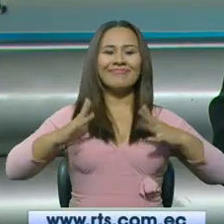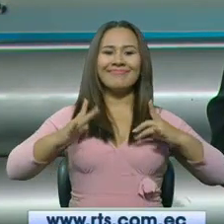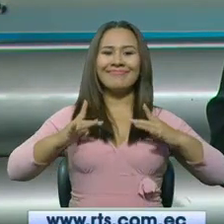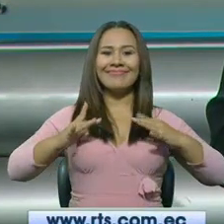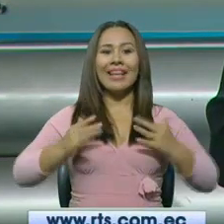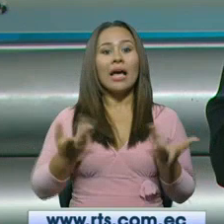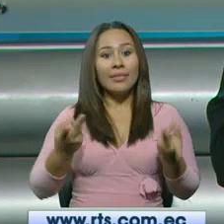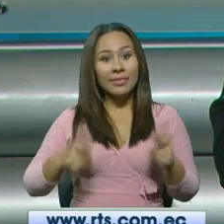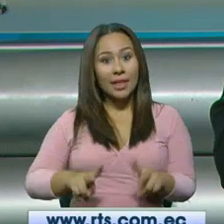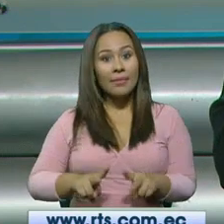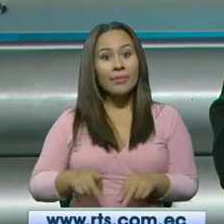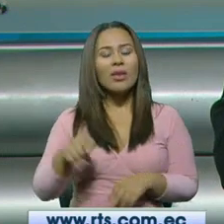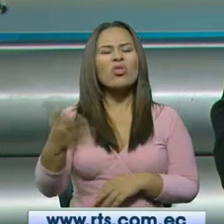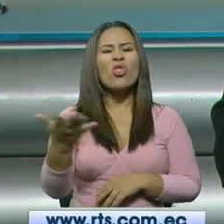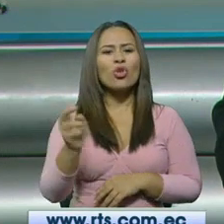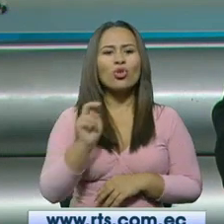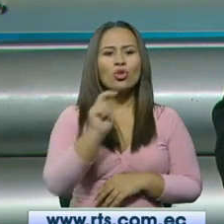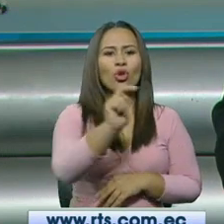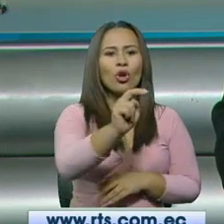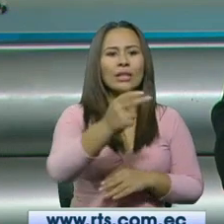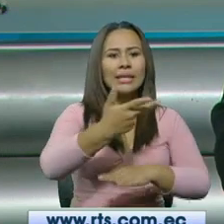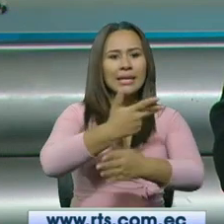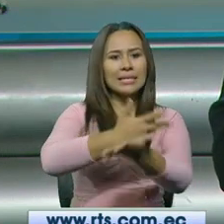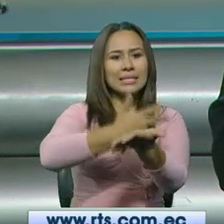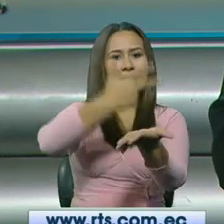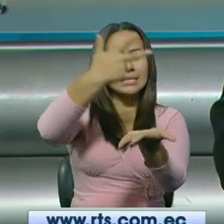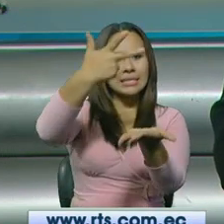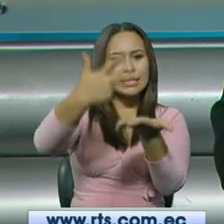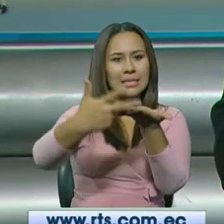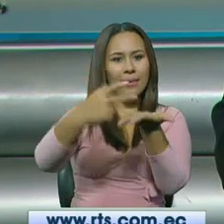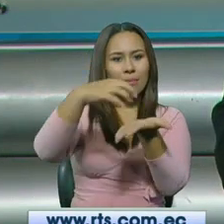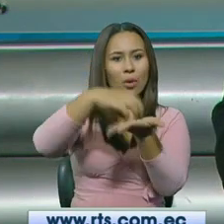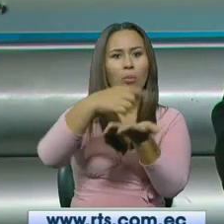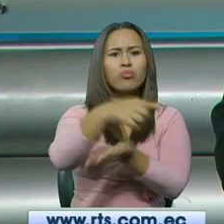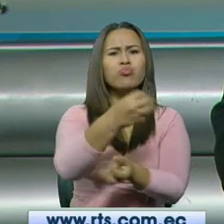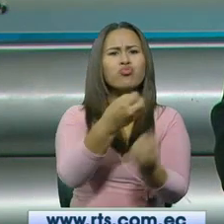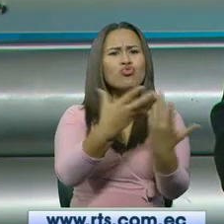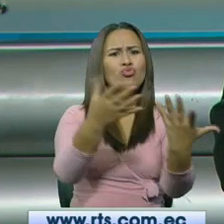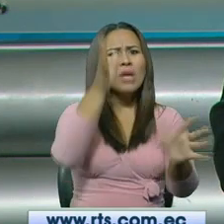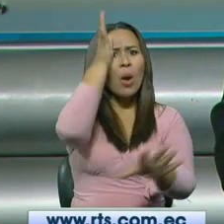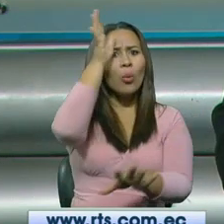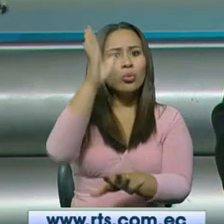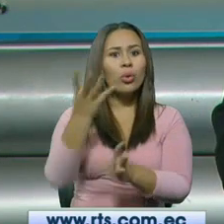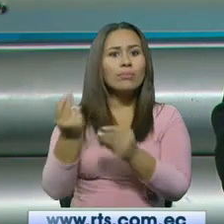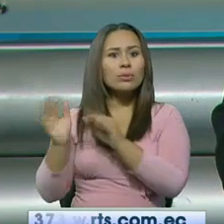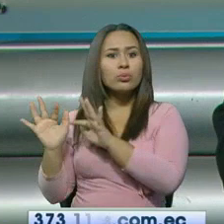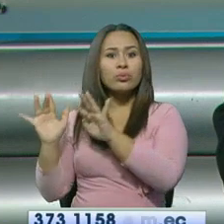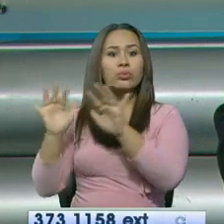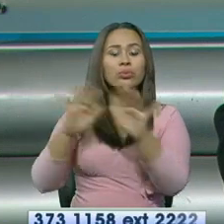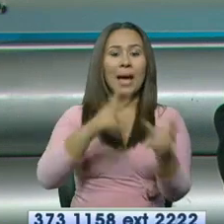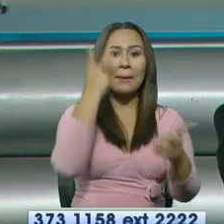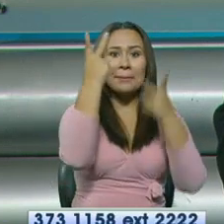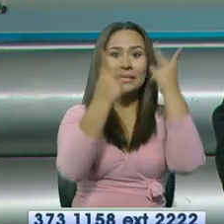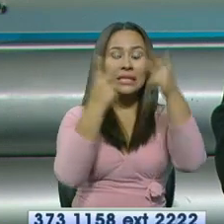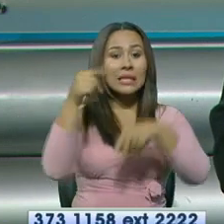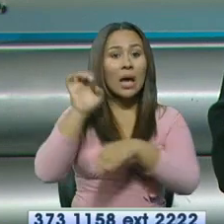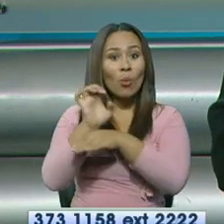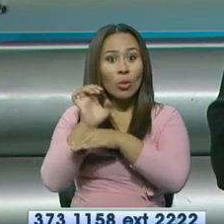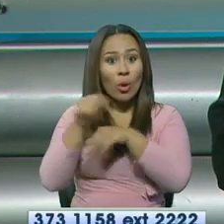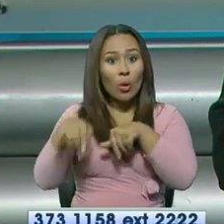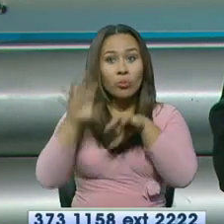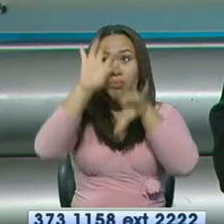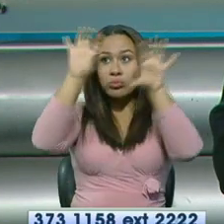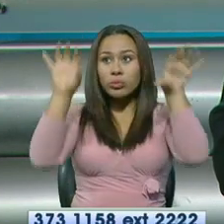encuentra ubicada al norte de la provincia del Chimborazo. Una de notables culturas es visitada constantemente por turistas nacionales